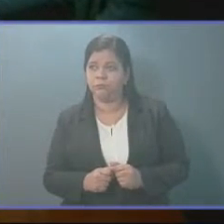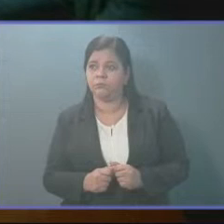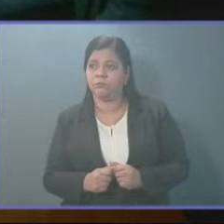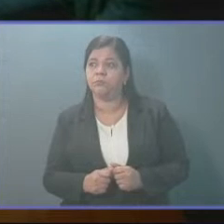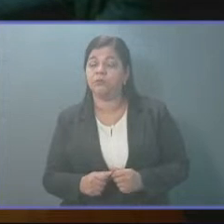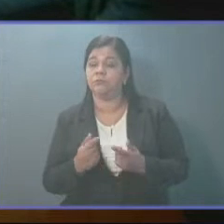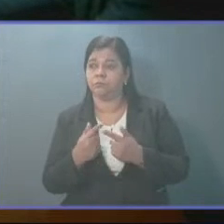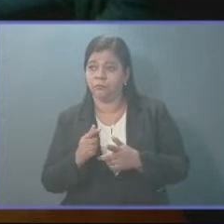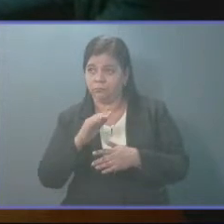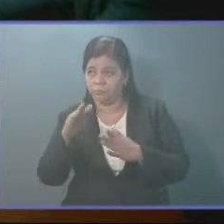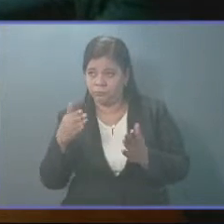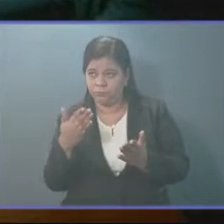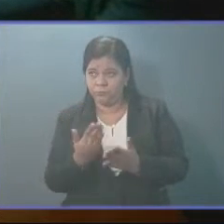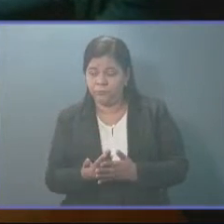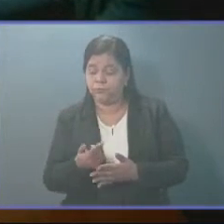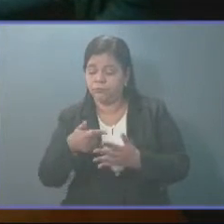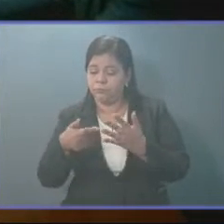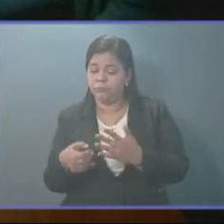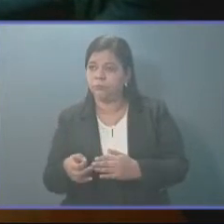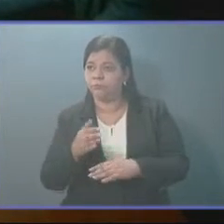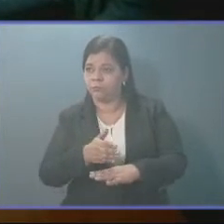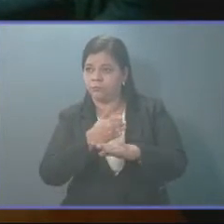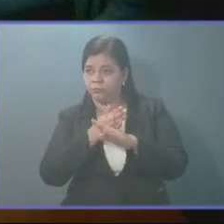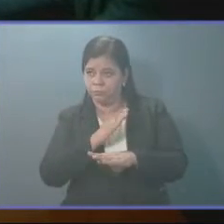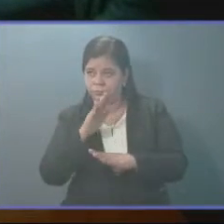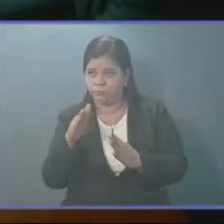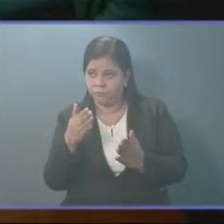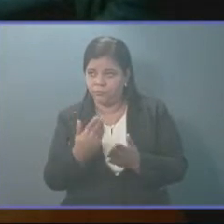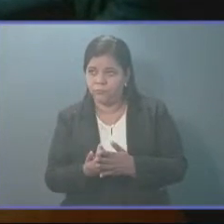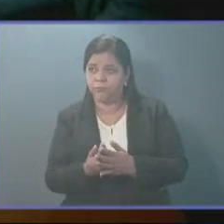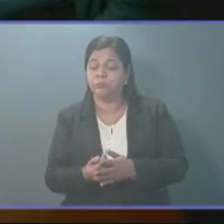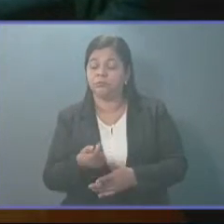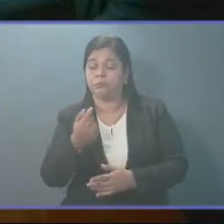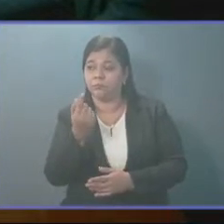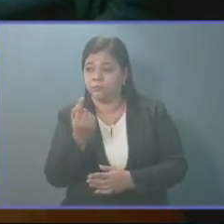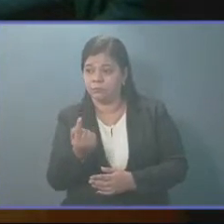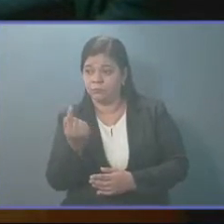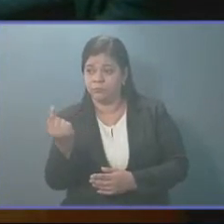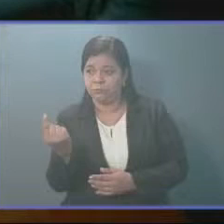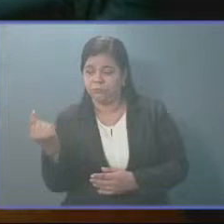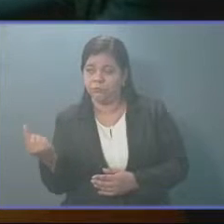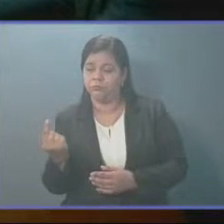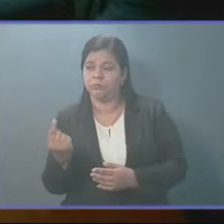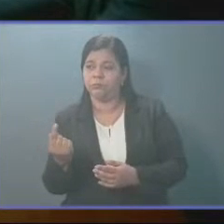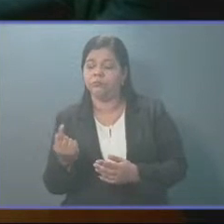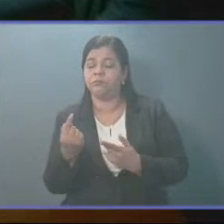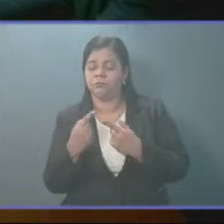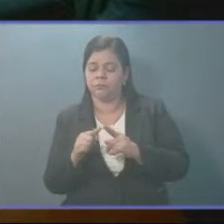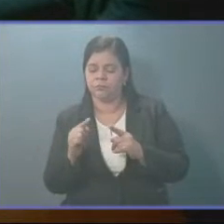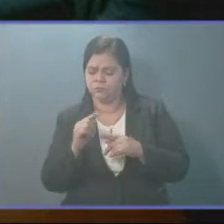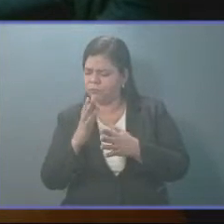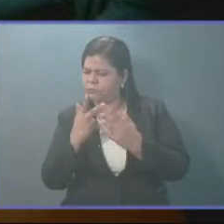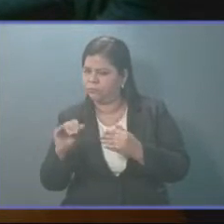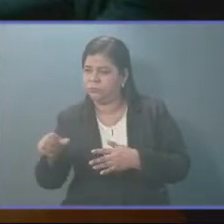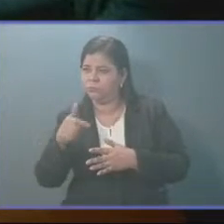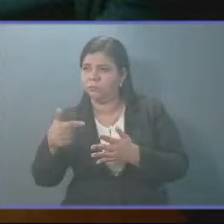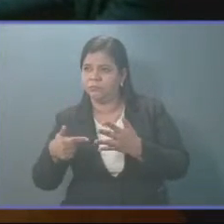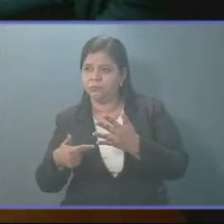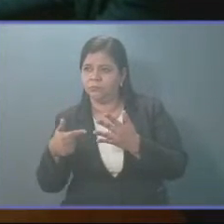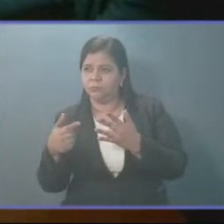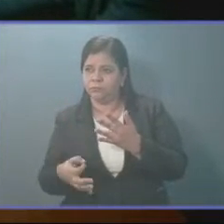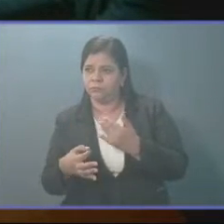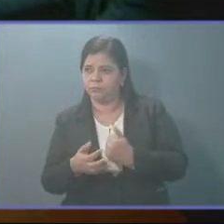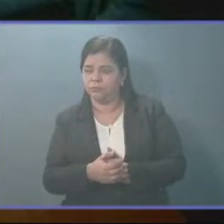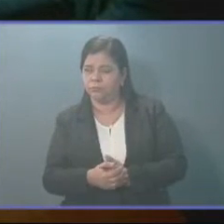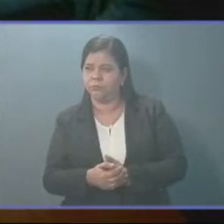y en la Ley de Prevención y Control de la Infección provocada por el virus de inmunodeficiencia humana y en cualquier otra ley que se